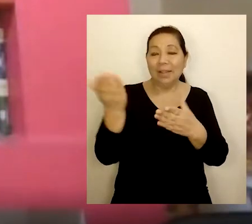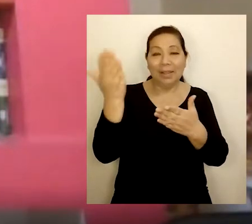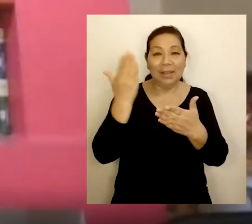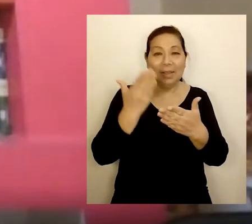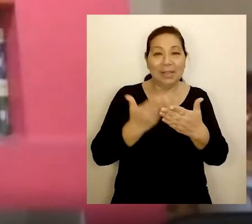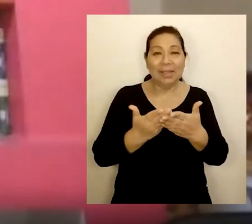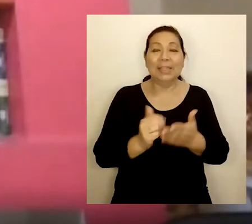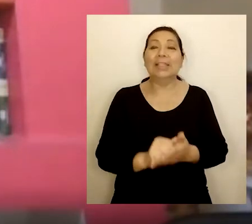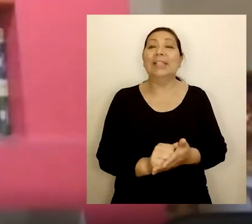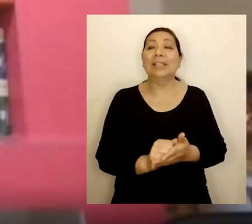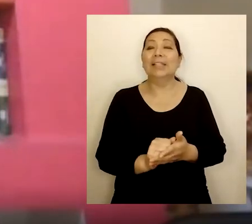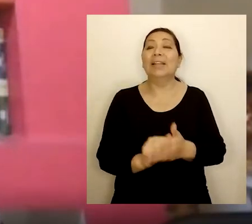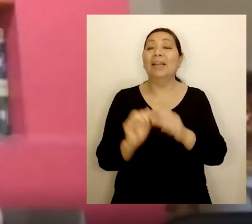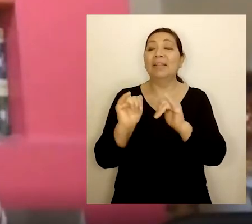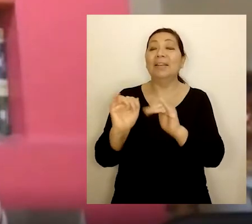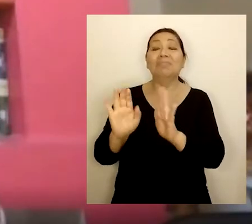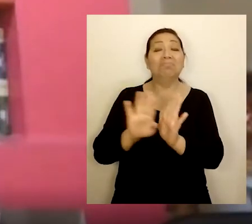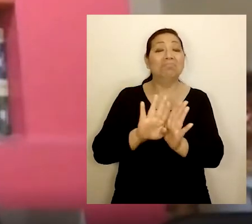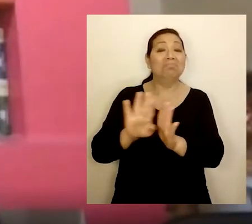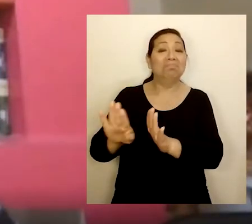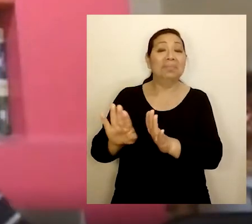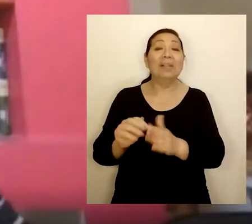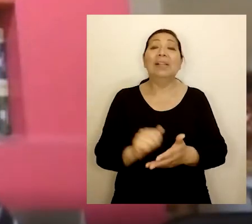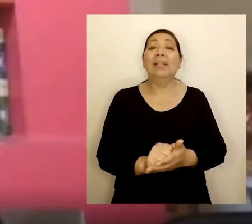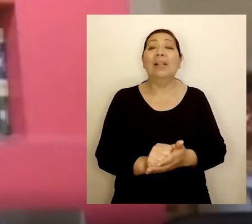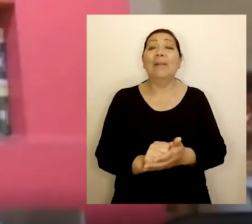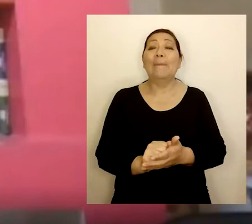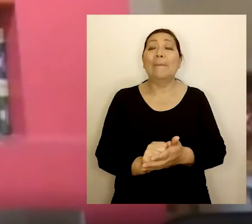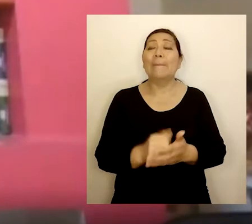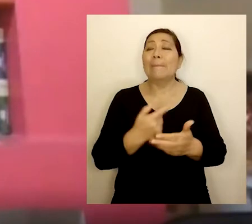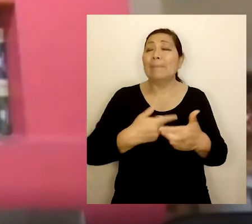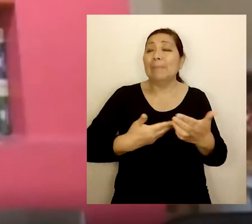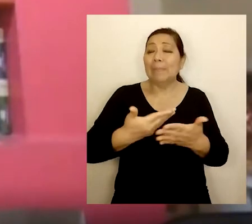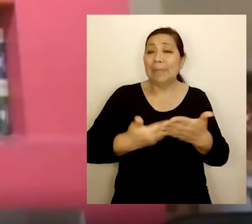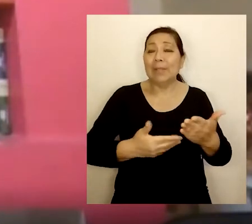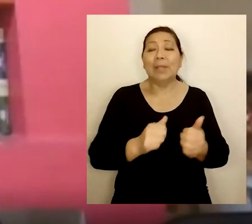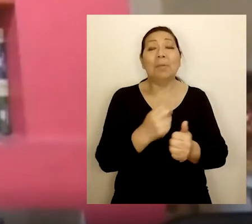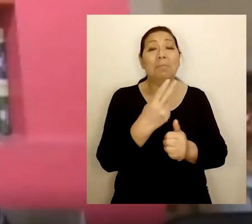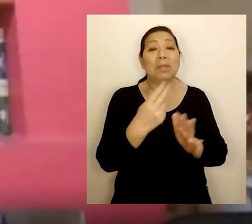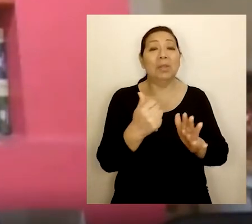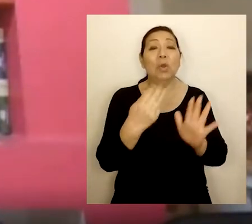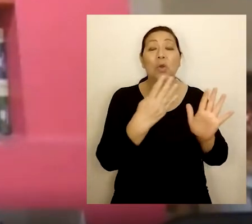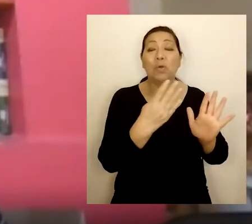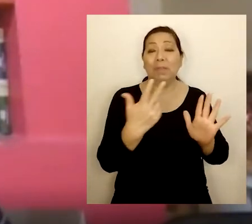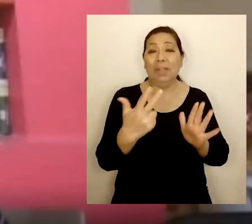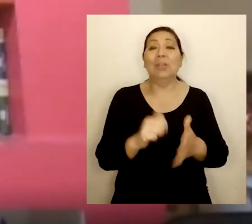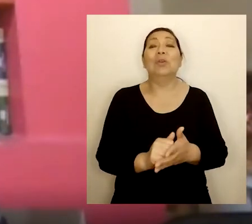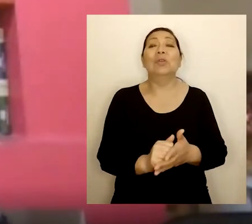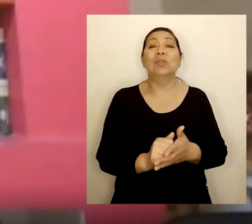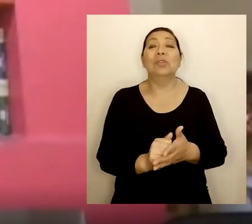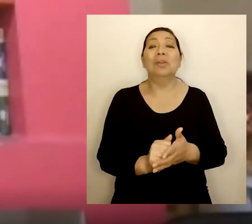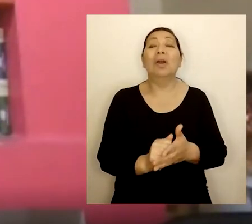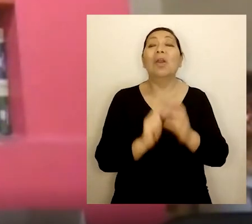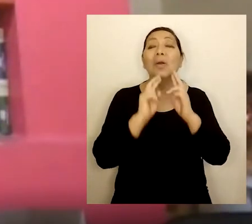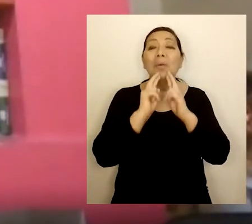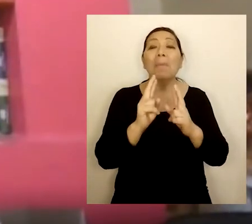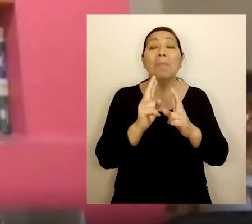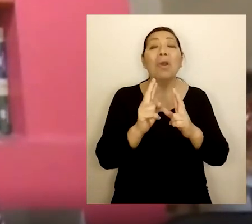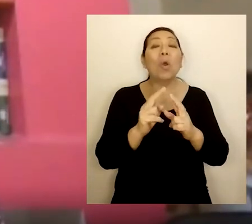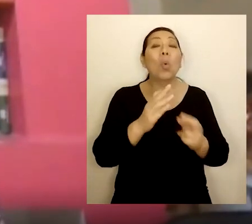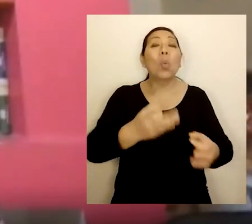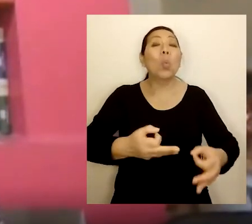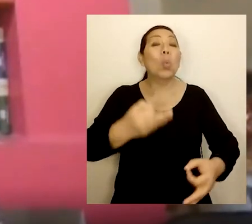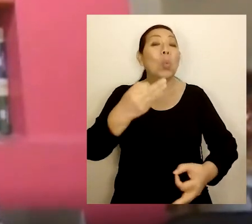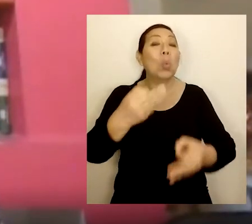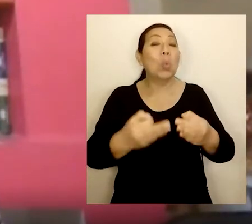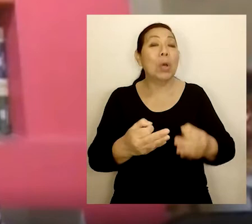demanda y deja de lado lo resuelto en el expediente 2698 y lo resuelto por los